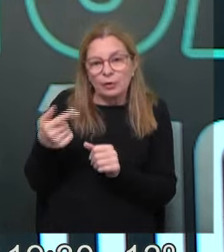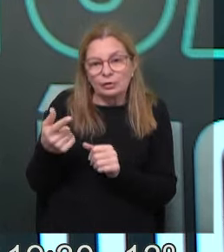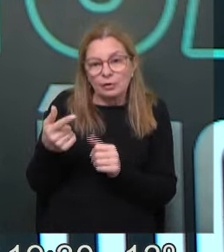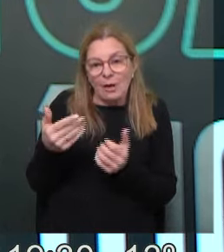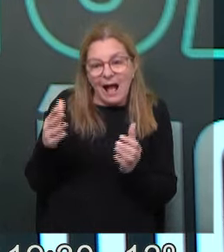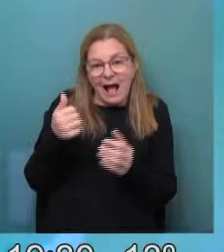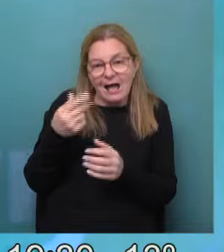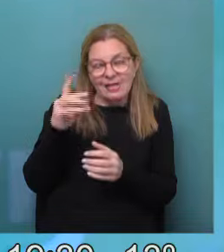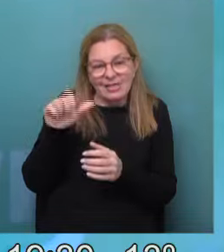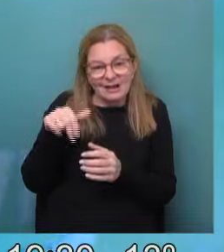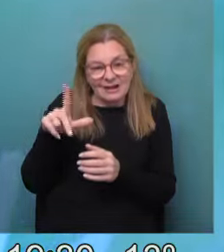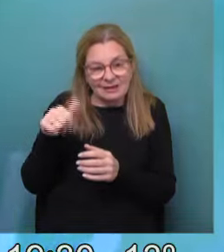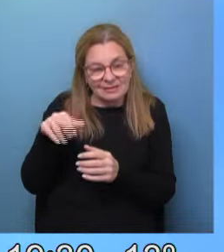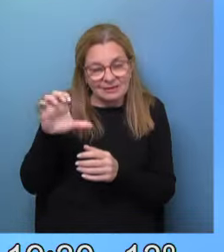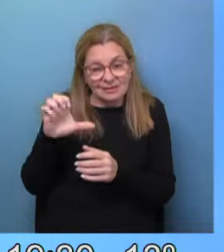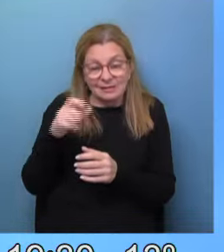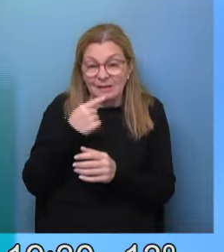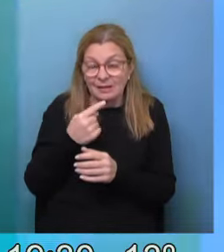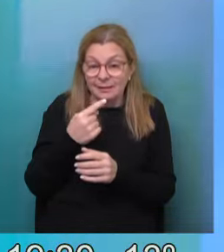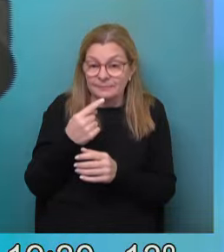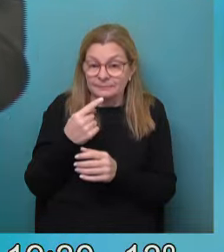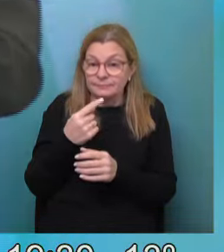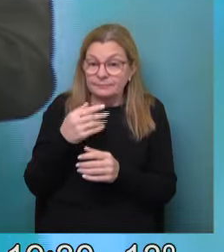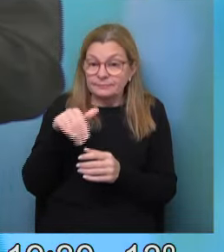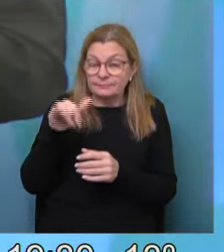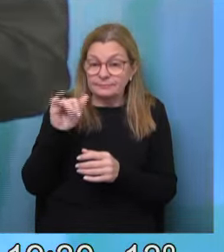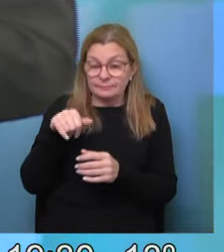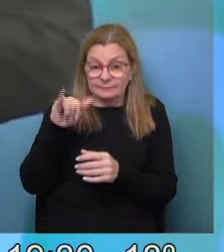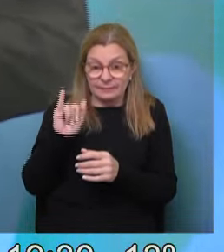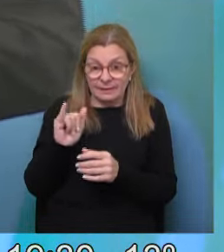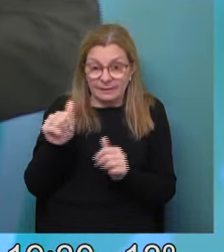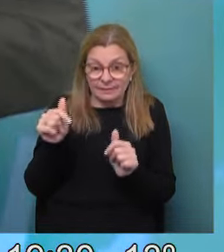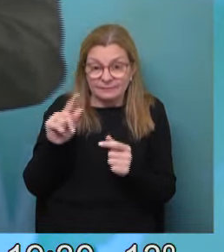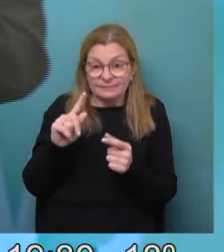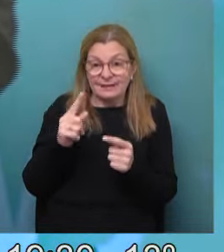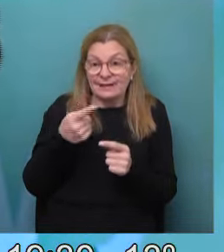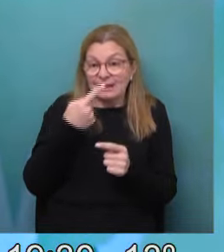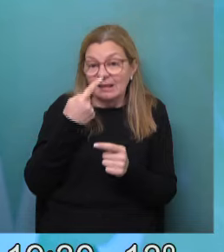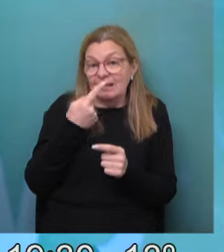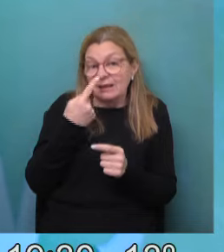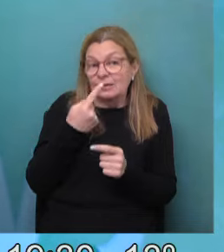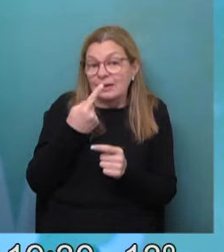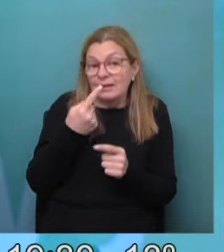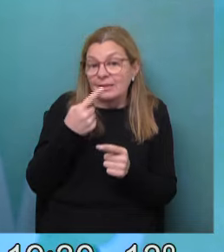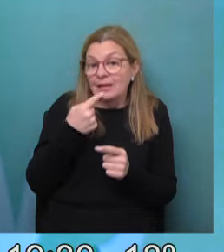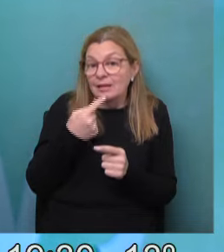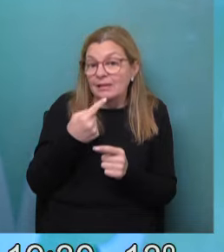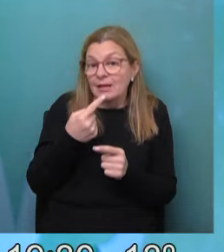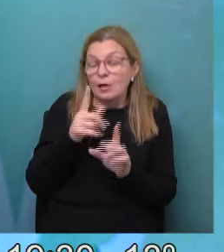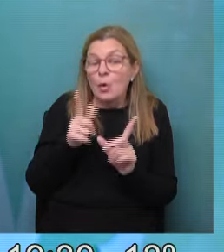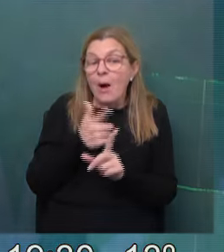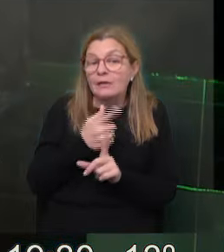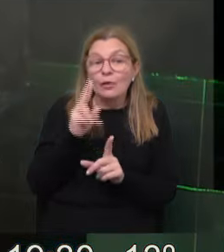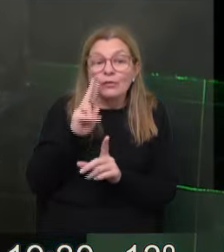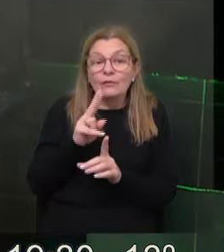adelante se decía que a manini Ríos le interesaba que pasara eso que el espacio de domen hiciera un acuerdo con el de Irene Moreira pero por ahora no hay decisiones no